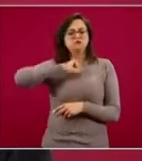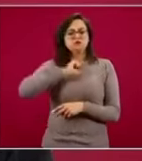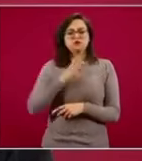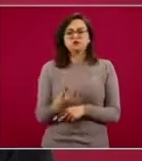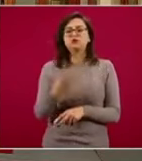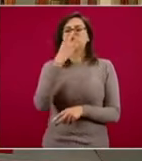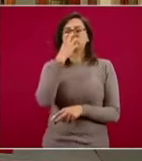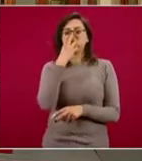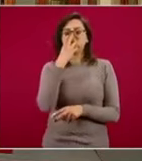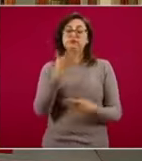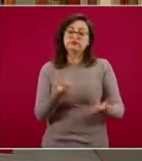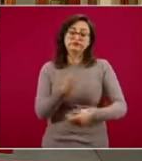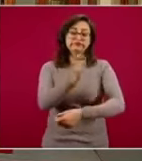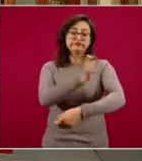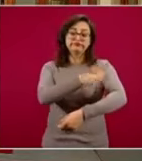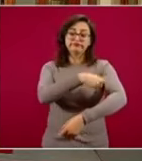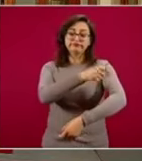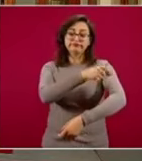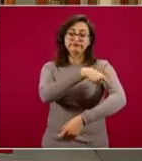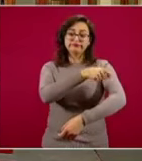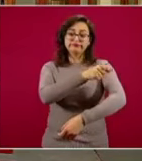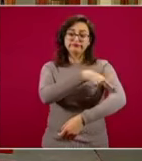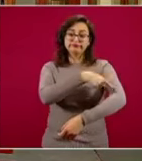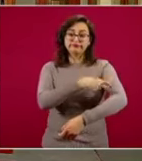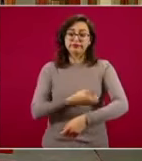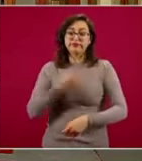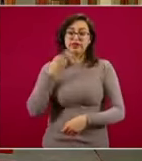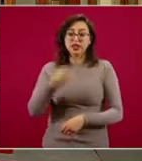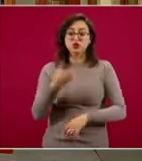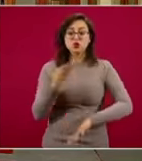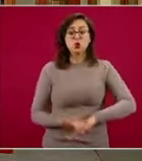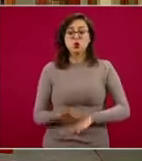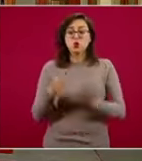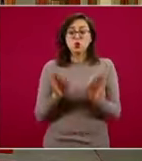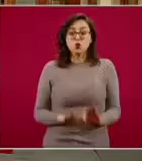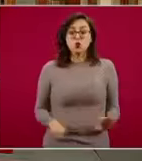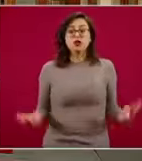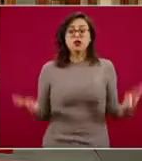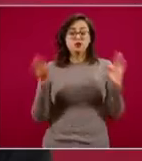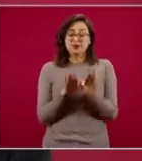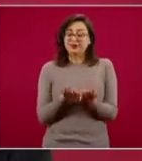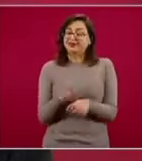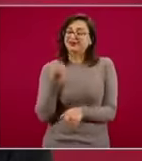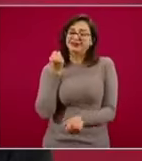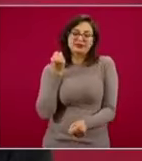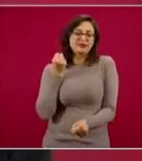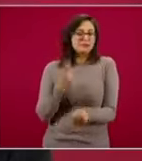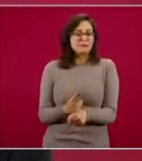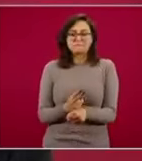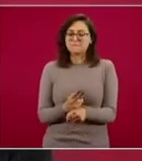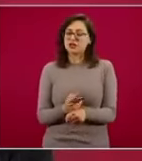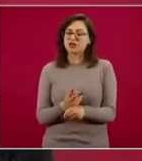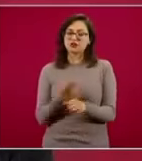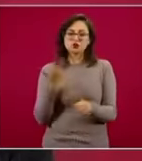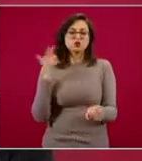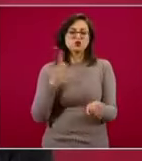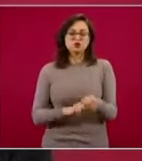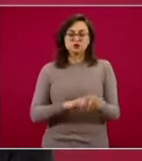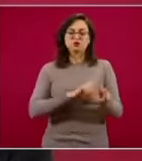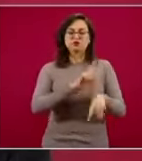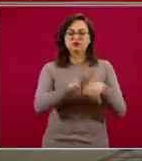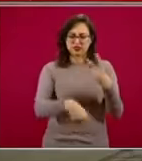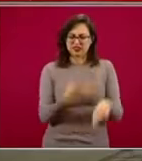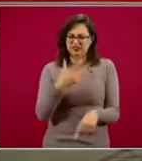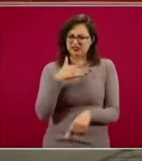hidratación intravenosa. Entonces, es fundamental que se aprovechen esas primeras horas de la enfermedad, en donde los síntomas